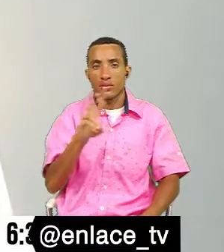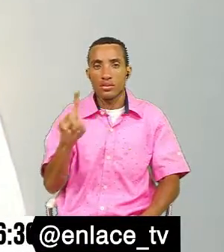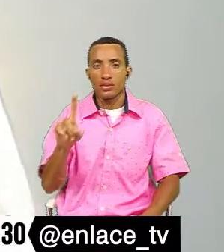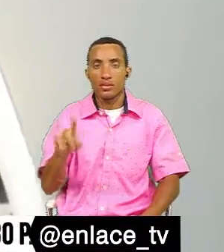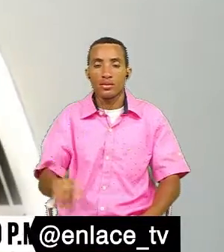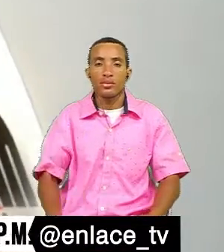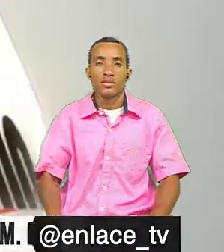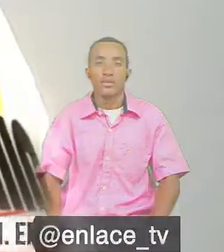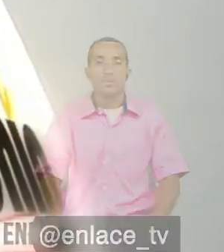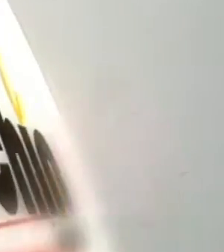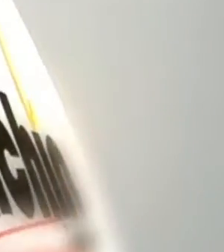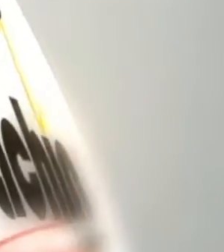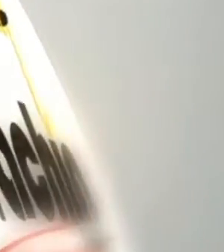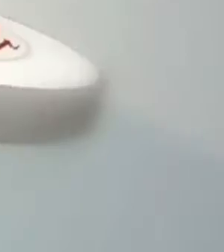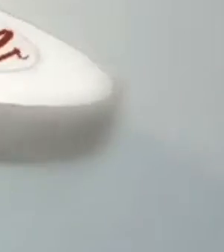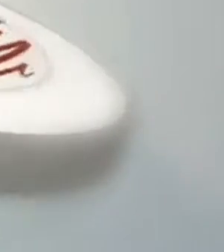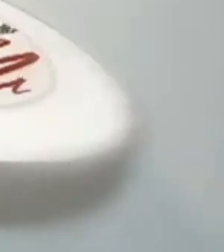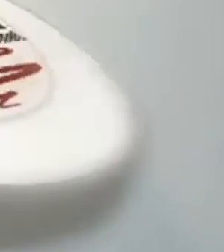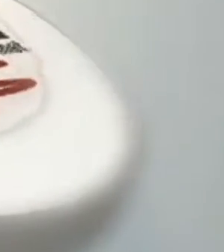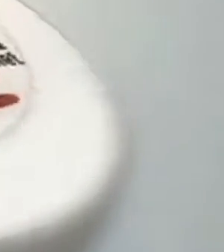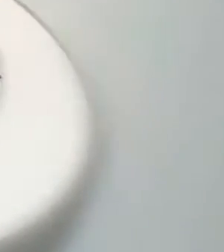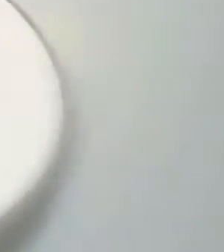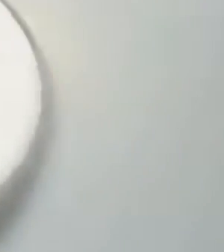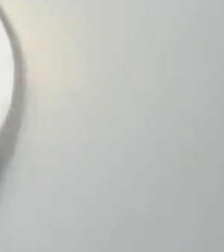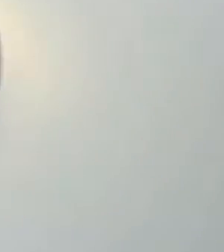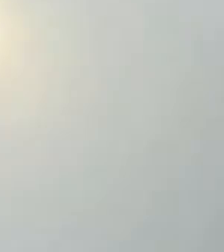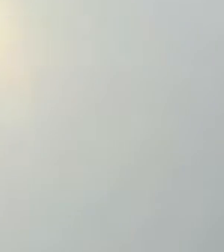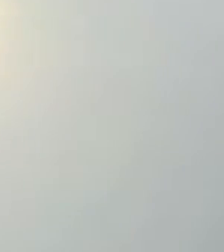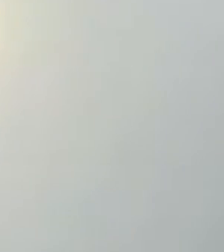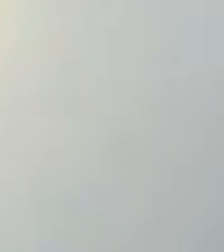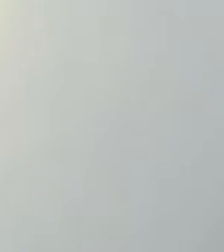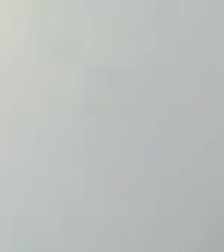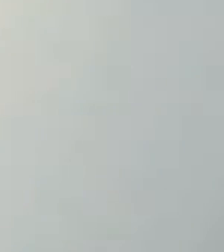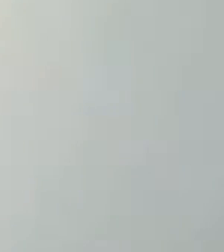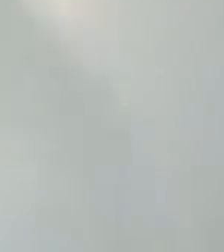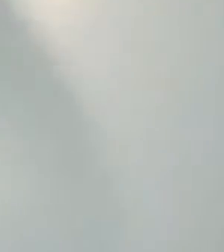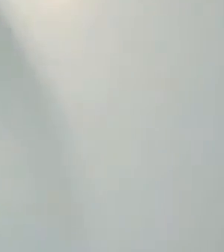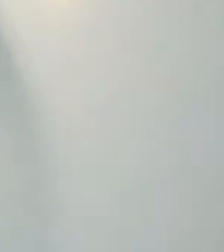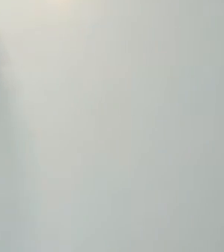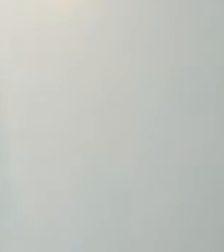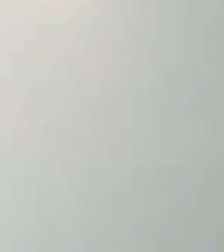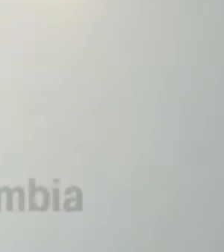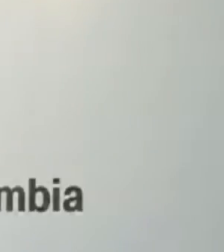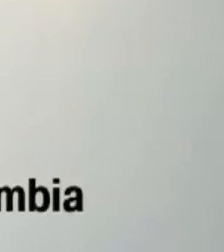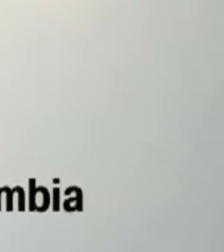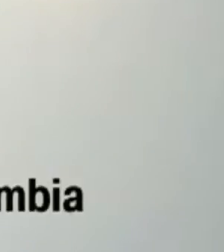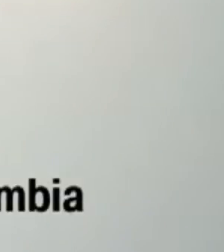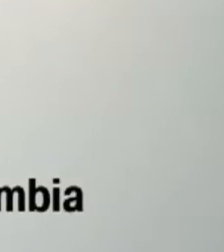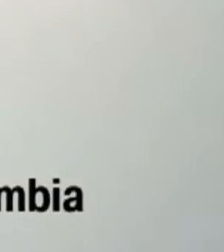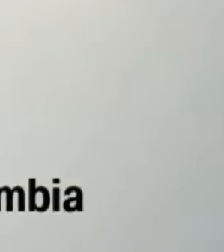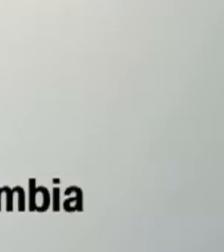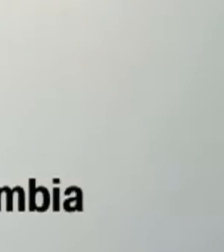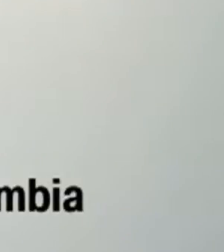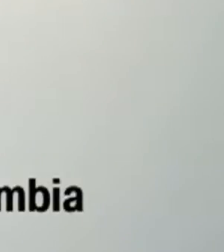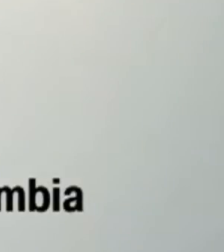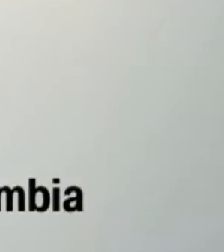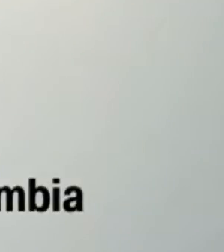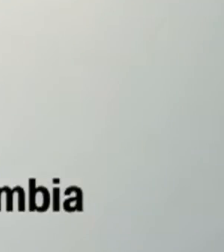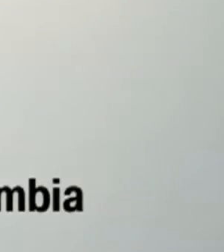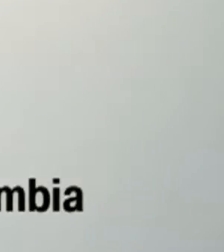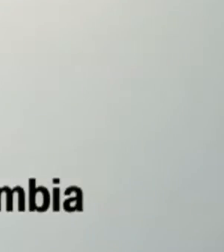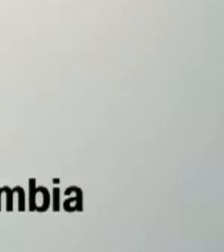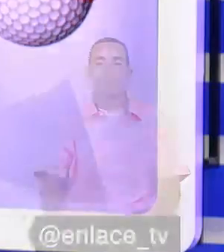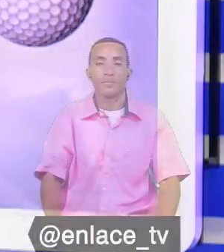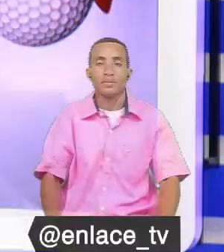Hasta aquí los deportes, con el patrocinio de Restaurante El Machín Gourmet, ahora en su nueva sede en el barrio Colombia.